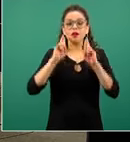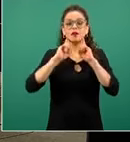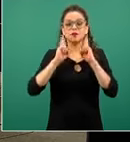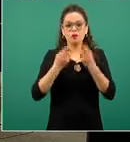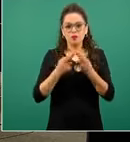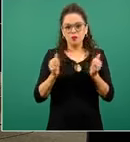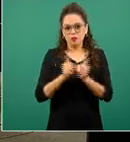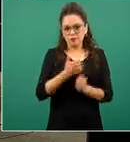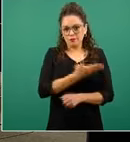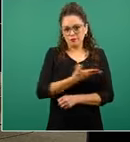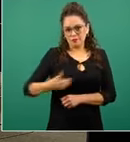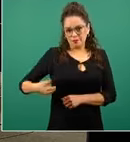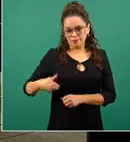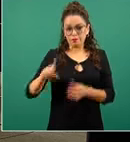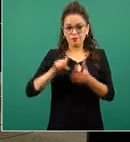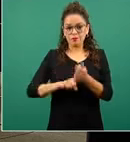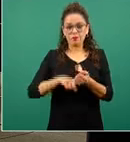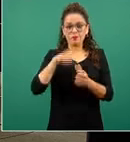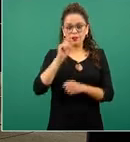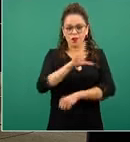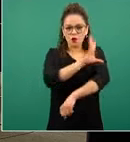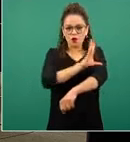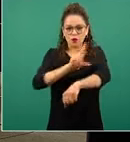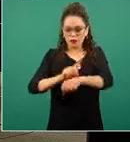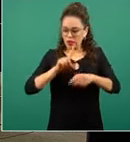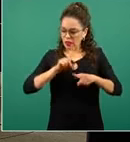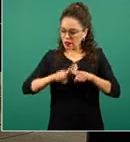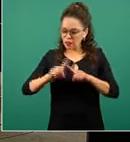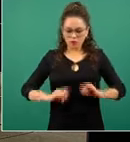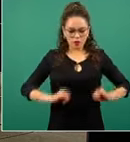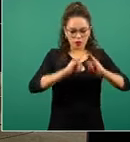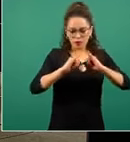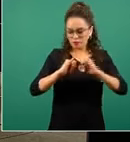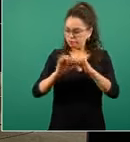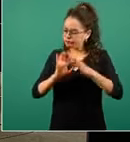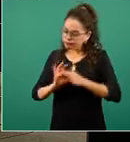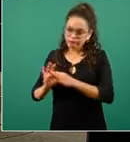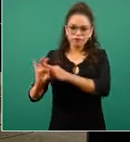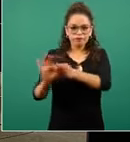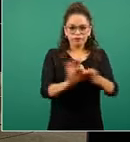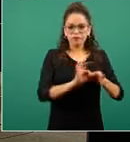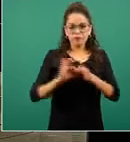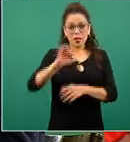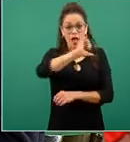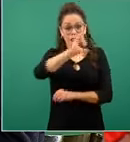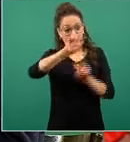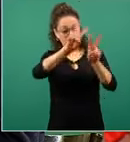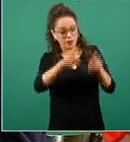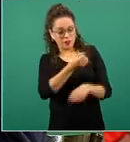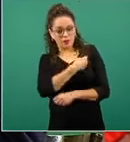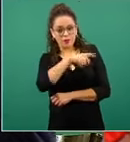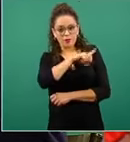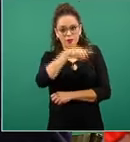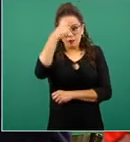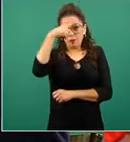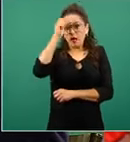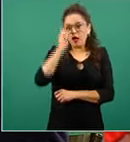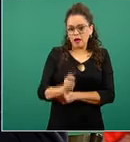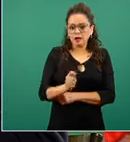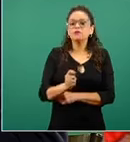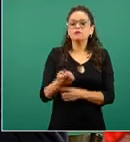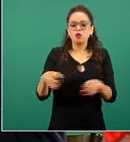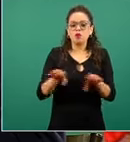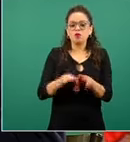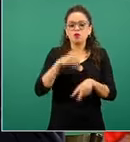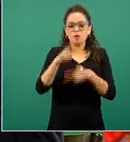cual se coordinan todas las dependencias, todas las instituciones de salud para efectos de la respuesta ante la